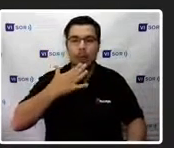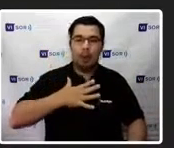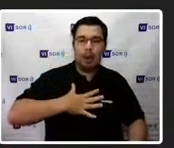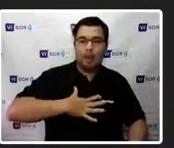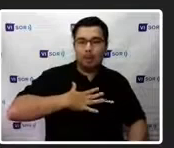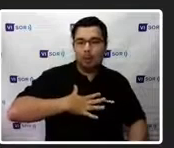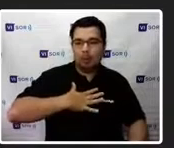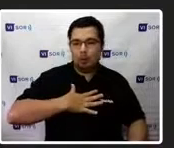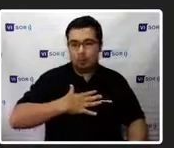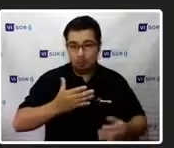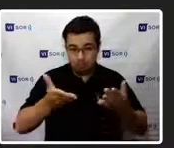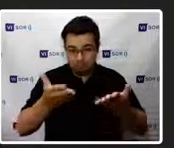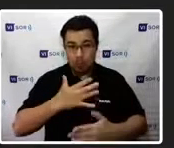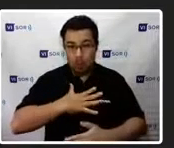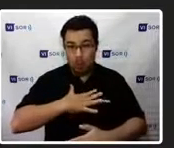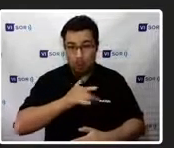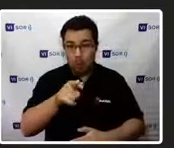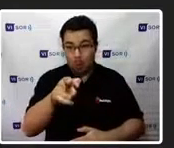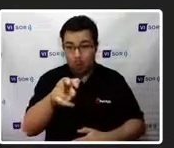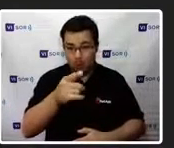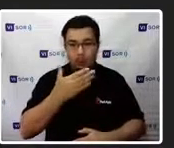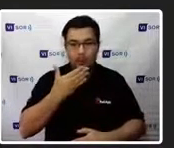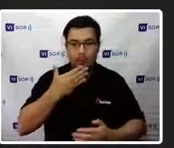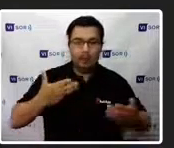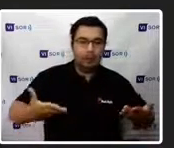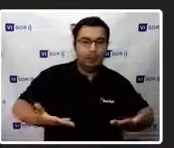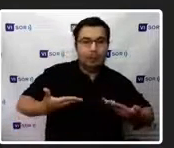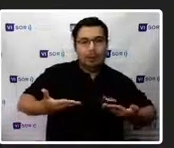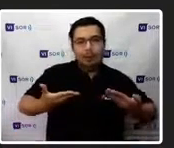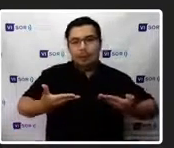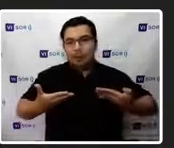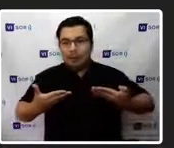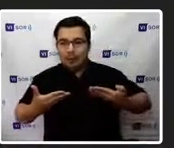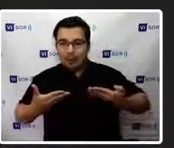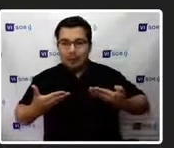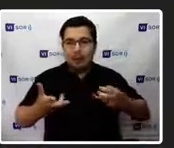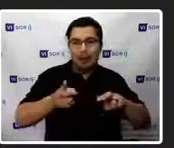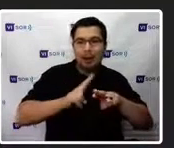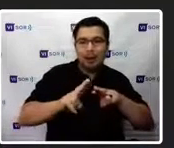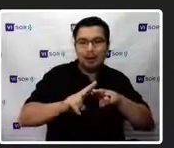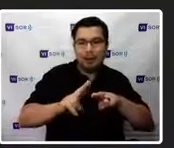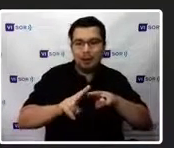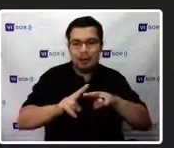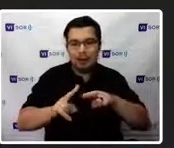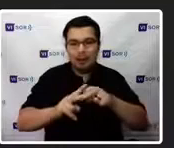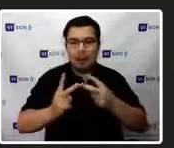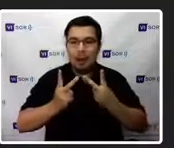gusta, también está el mismo goce de poder ir realizando estos viajes todas las semanas.